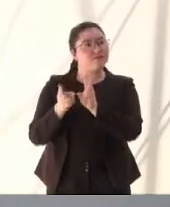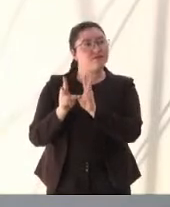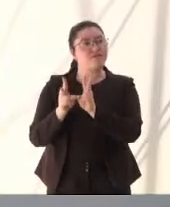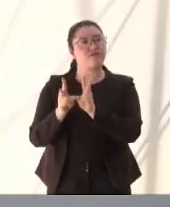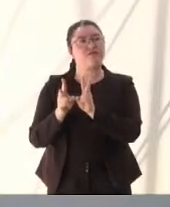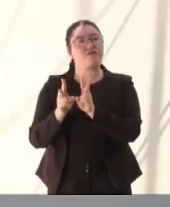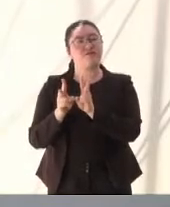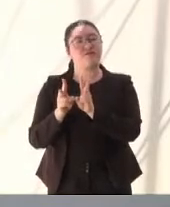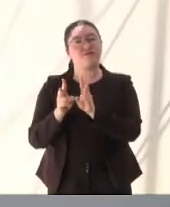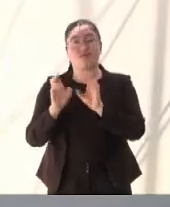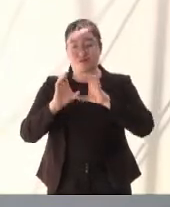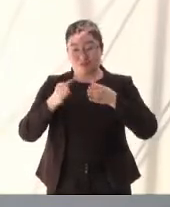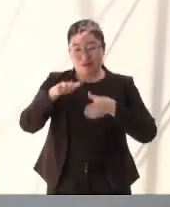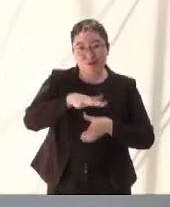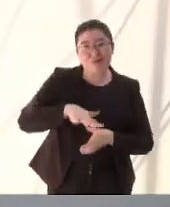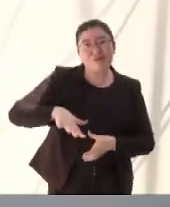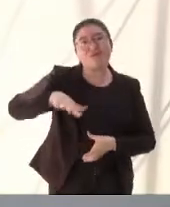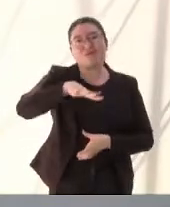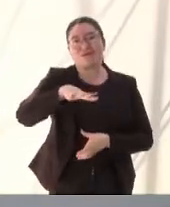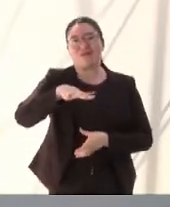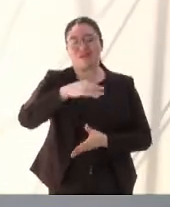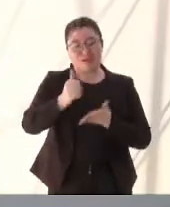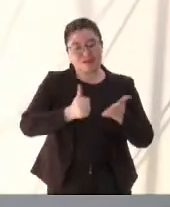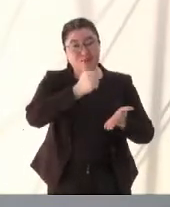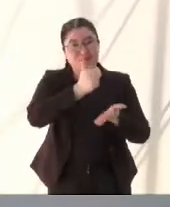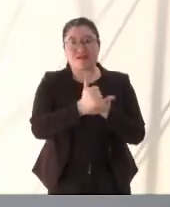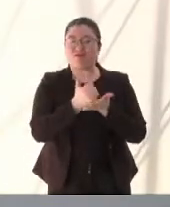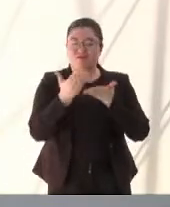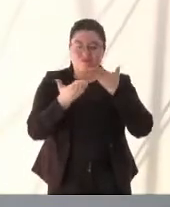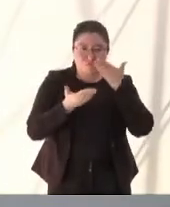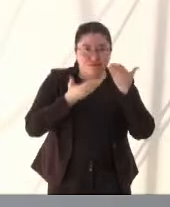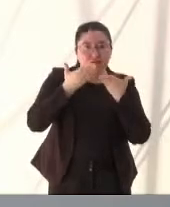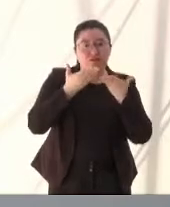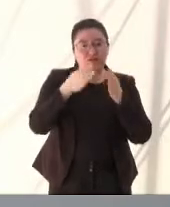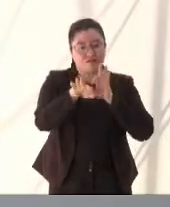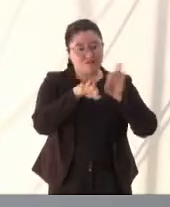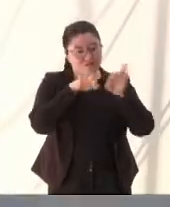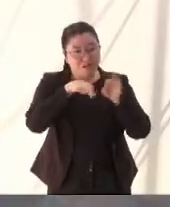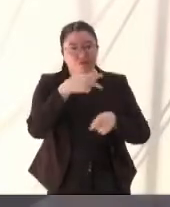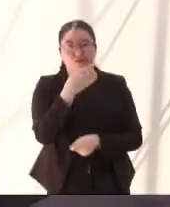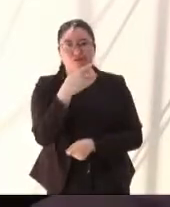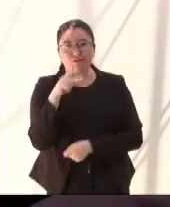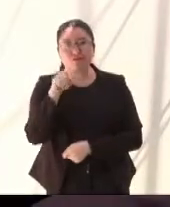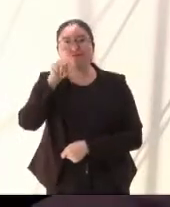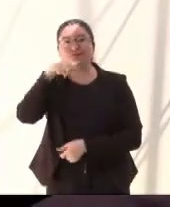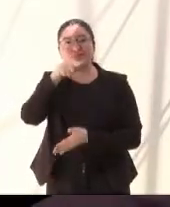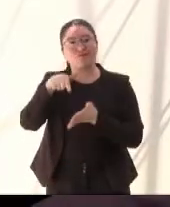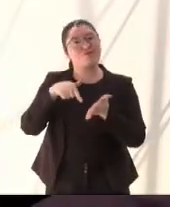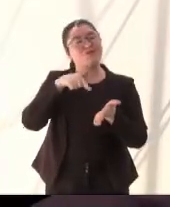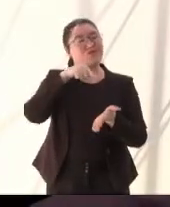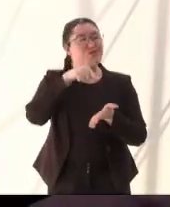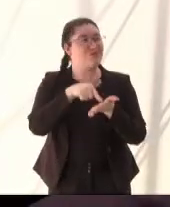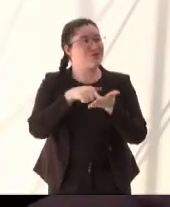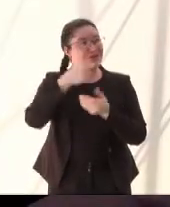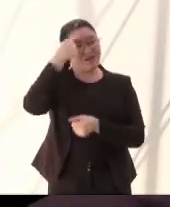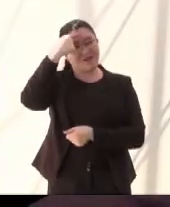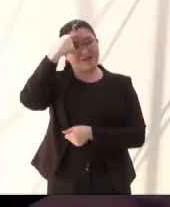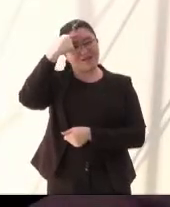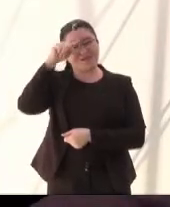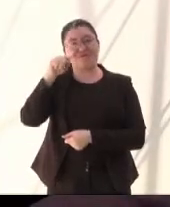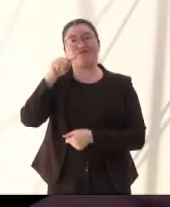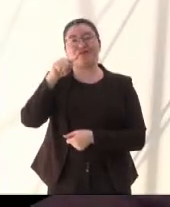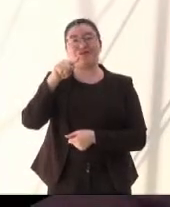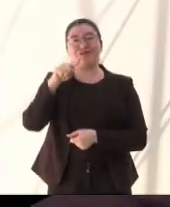en la comunidad, en los centros de estudio, en los centros de trabajo, en los espacios de convivencia comunitaria, el